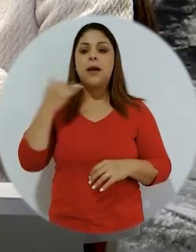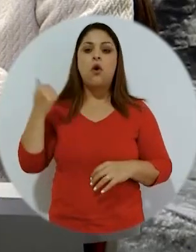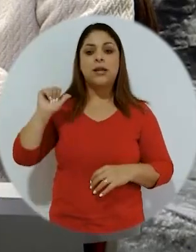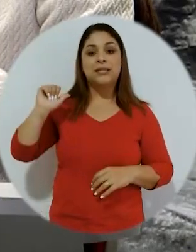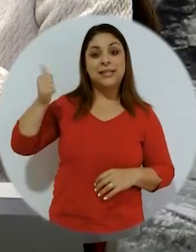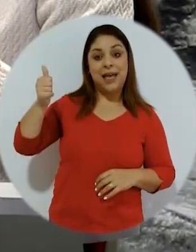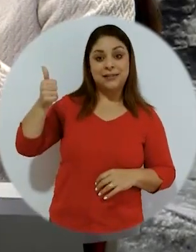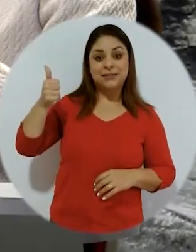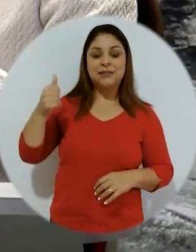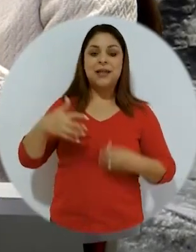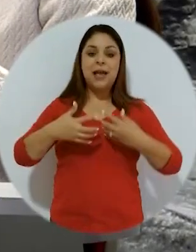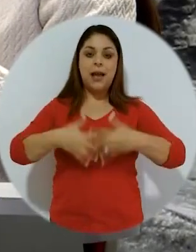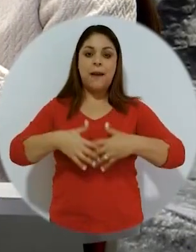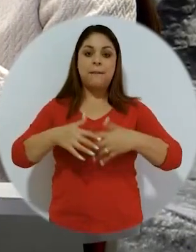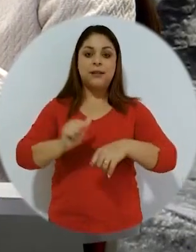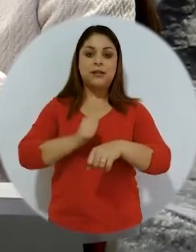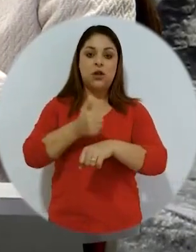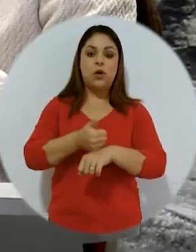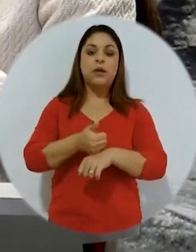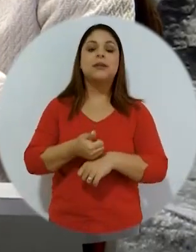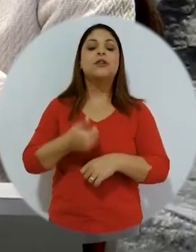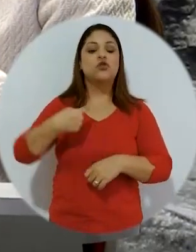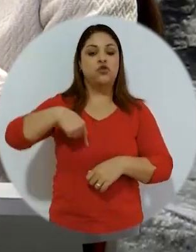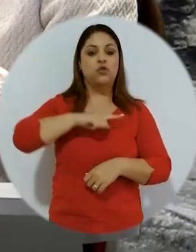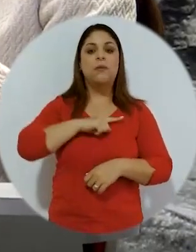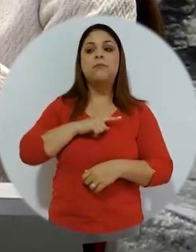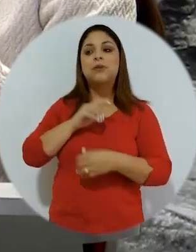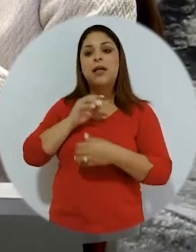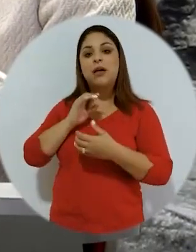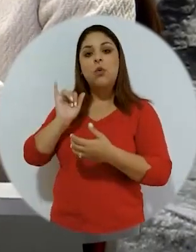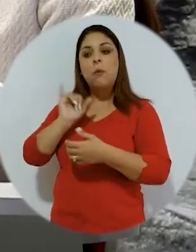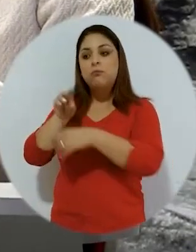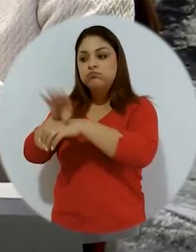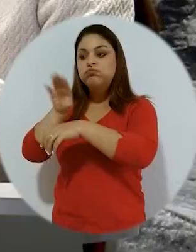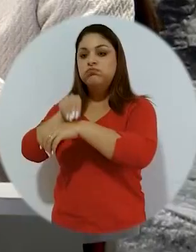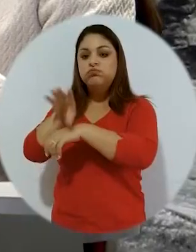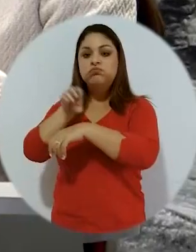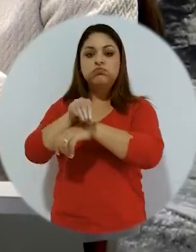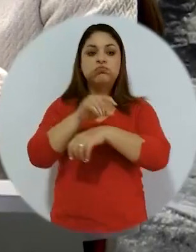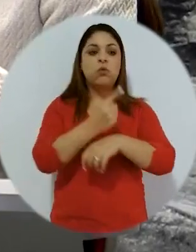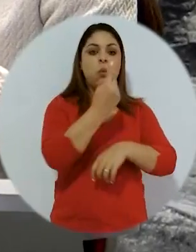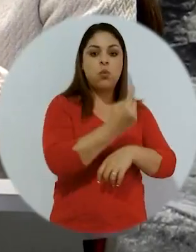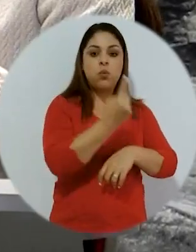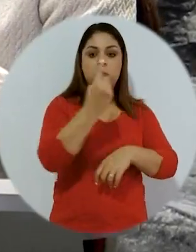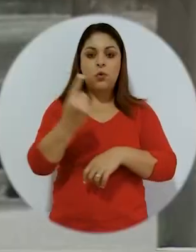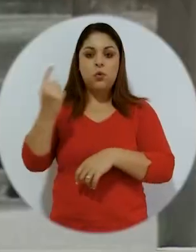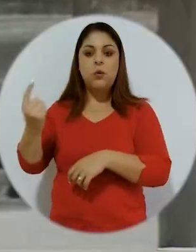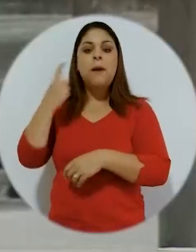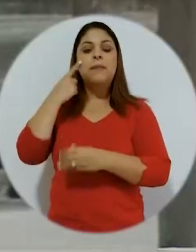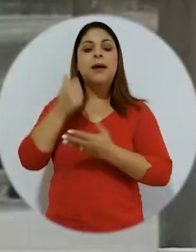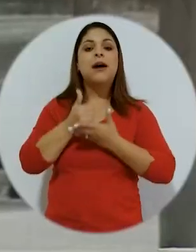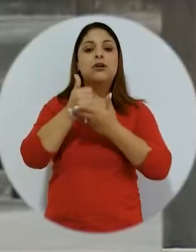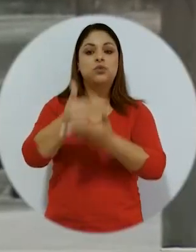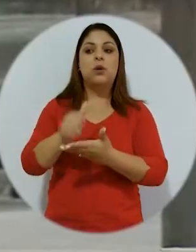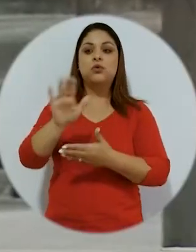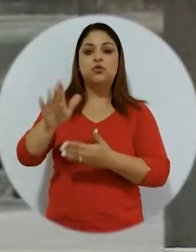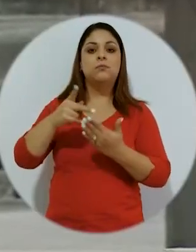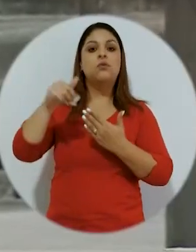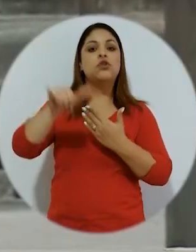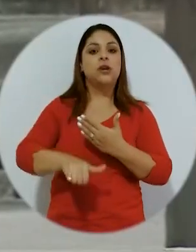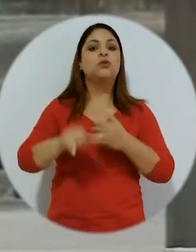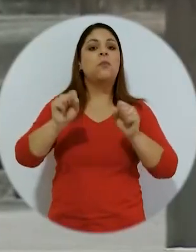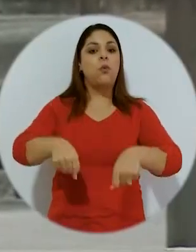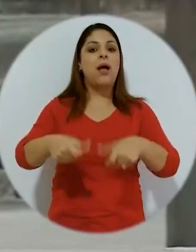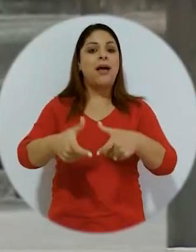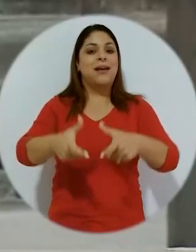seleccionar a los mejores 10 emprendedores que les vamos a dar una mentoría 1 a 1 por diferentes actores del ecosistema para ayudarlos